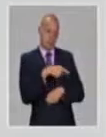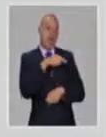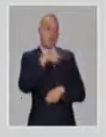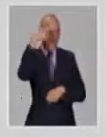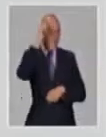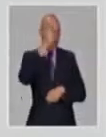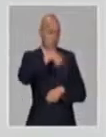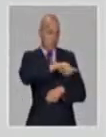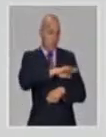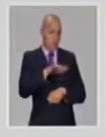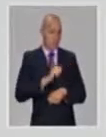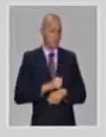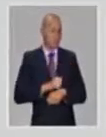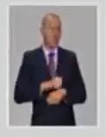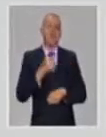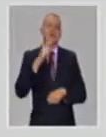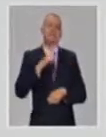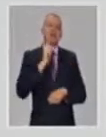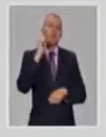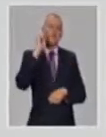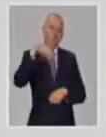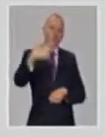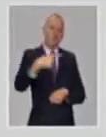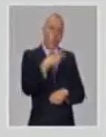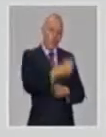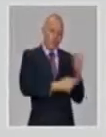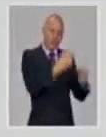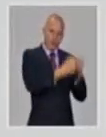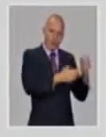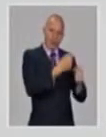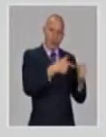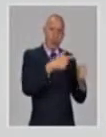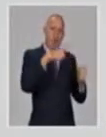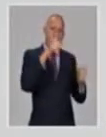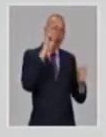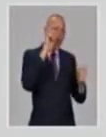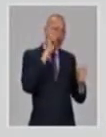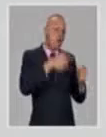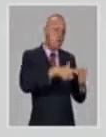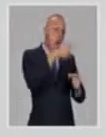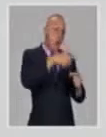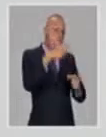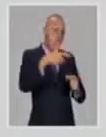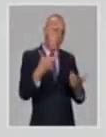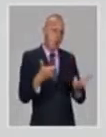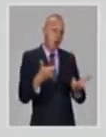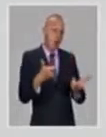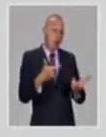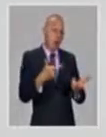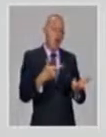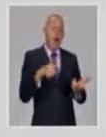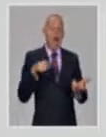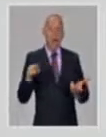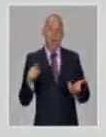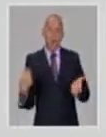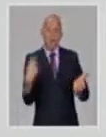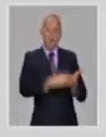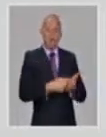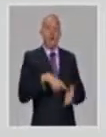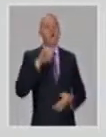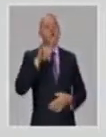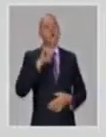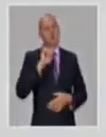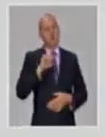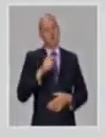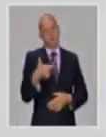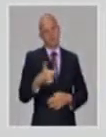total de la leche, no sobrecumplimiento solamente. O sea que vuelvo a reiterar la importancia de ese contrato. Si no, como el lácteo después puede pagar esa leche si no sabemos lo